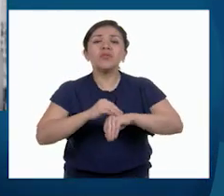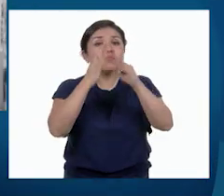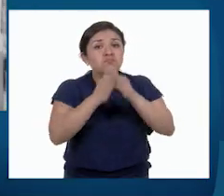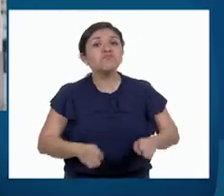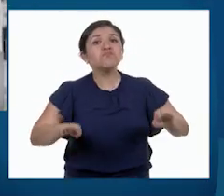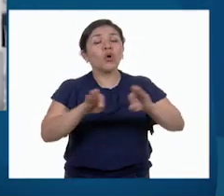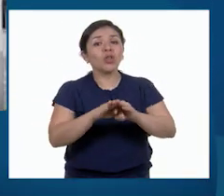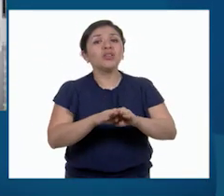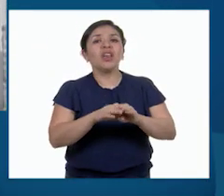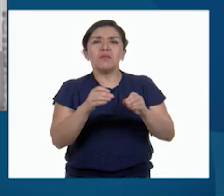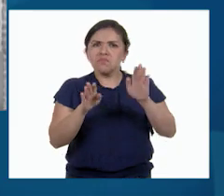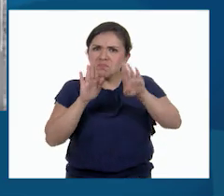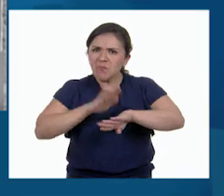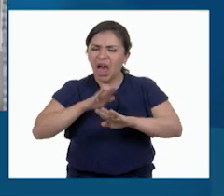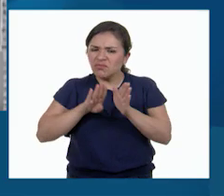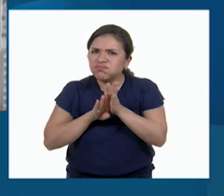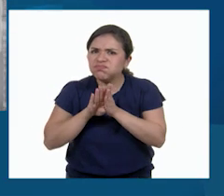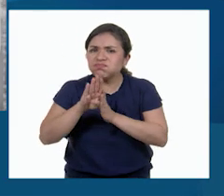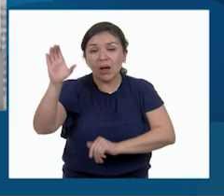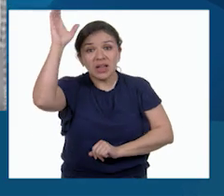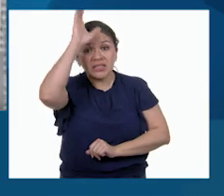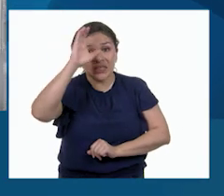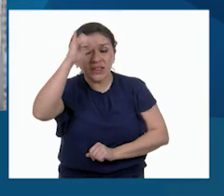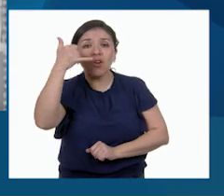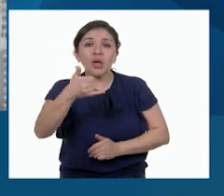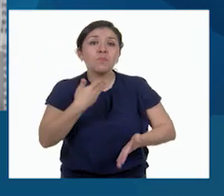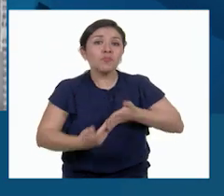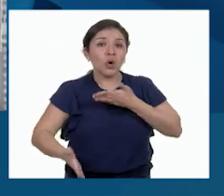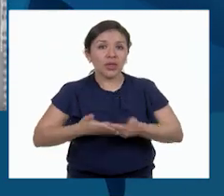progreso científico y la modernización.